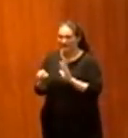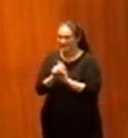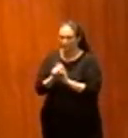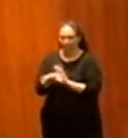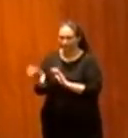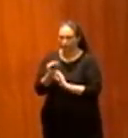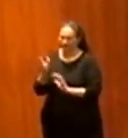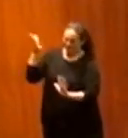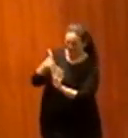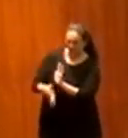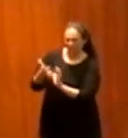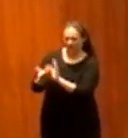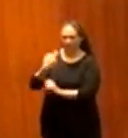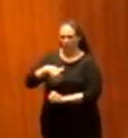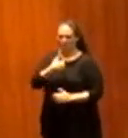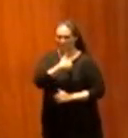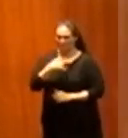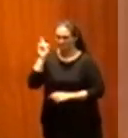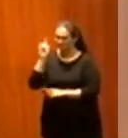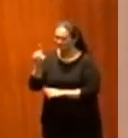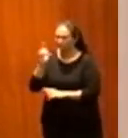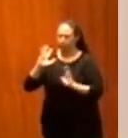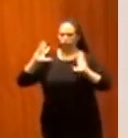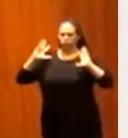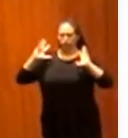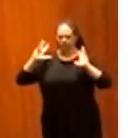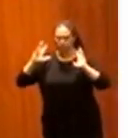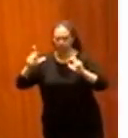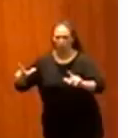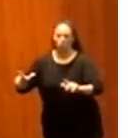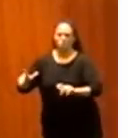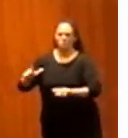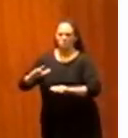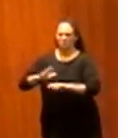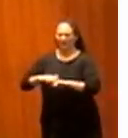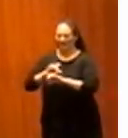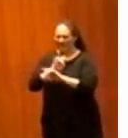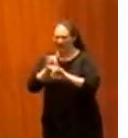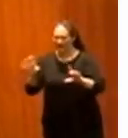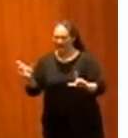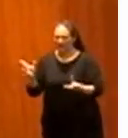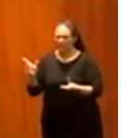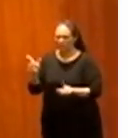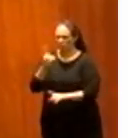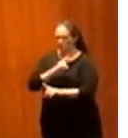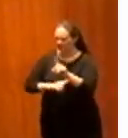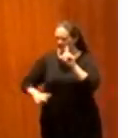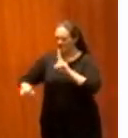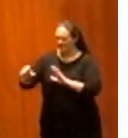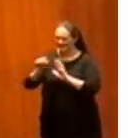Entonces, como maestros, como docentes, hay que poner mucho énfasis en aclarar todo este tipo de elementos